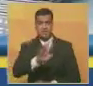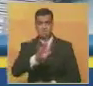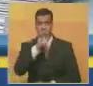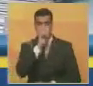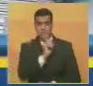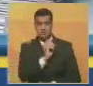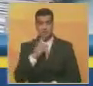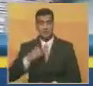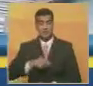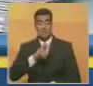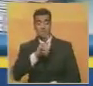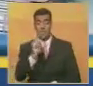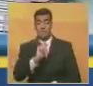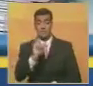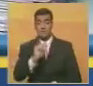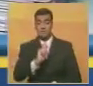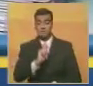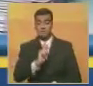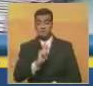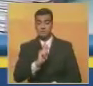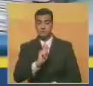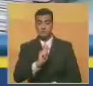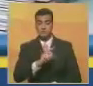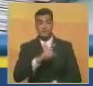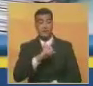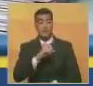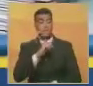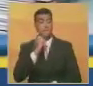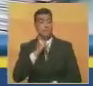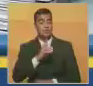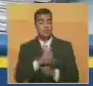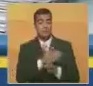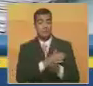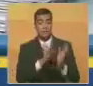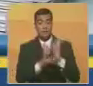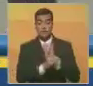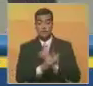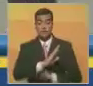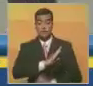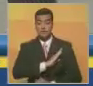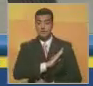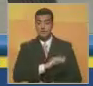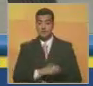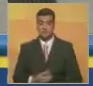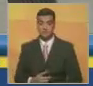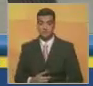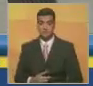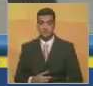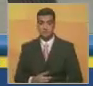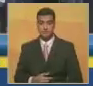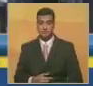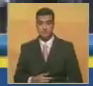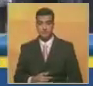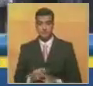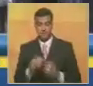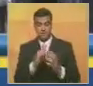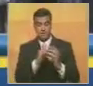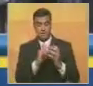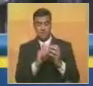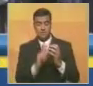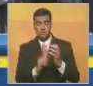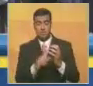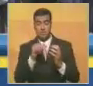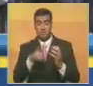años tenía dos meses de gestación y fue estrangulada para luego robarle sus pertenencias bajo las uñas de la joven se hallaron rastros